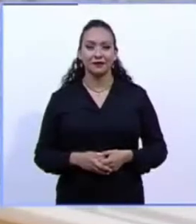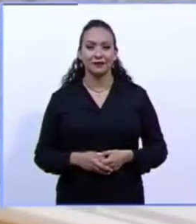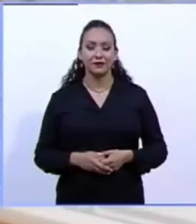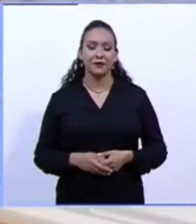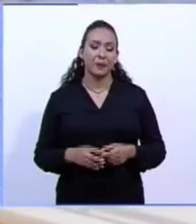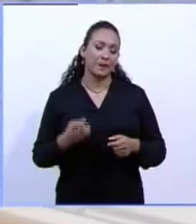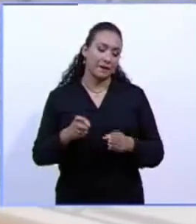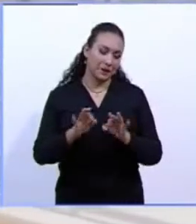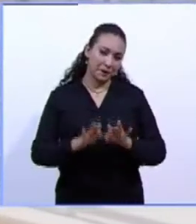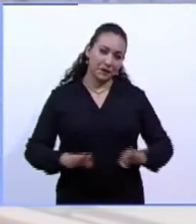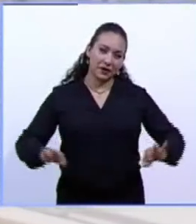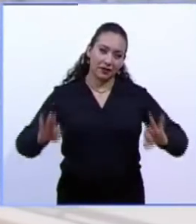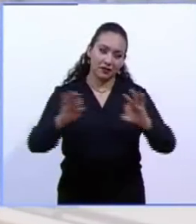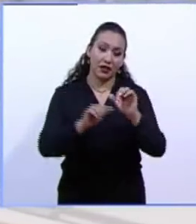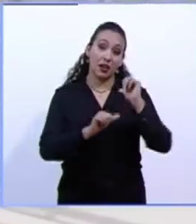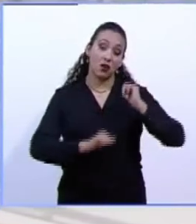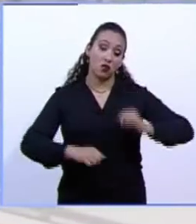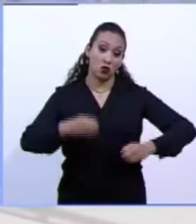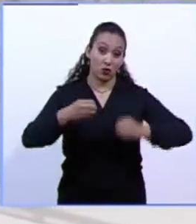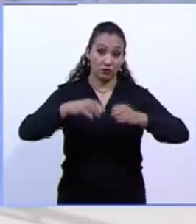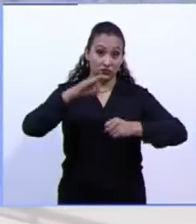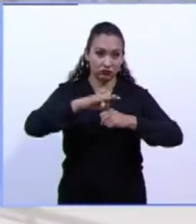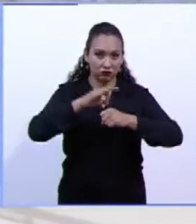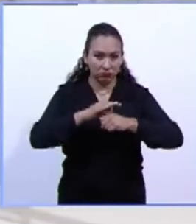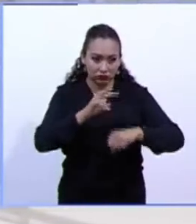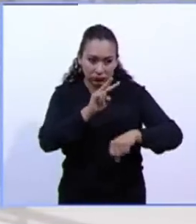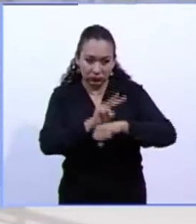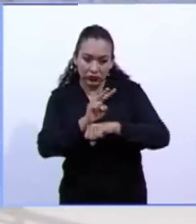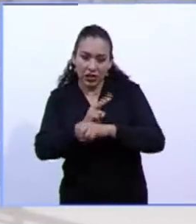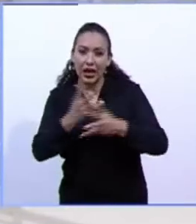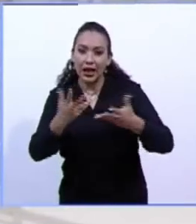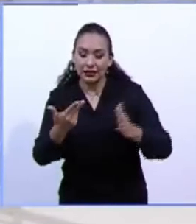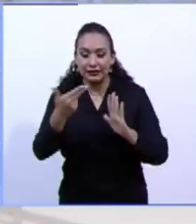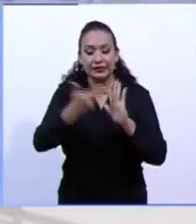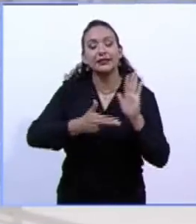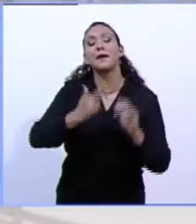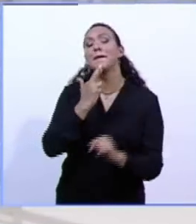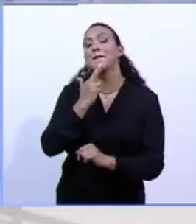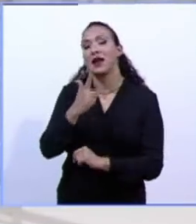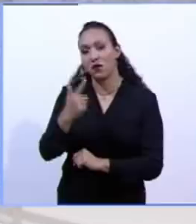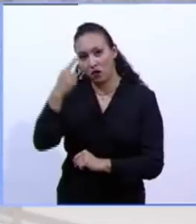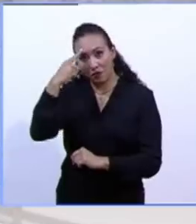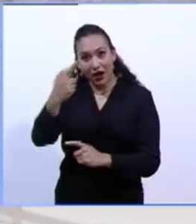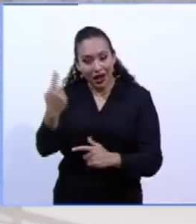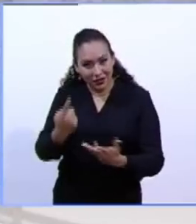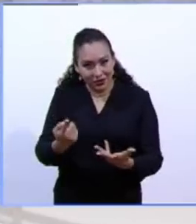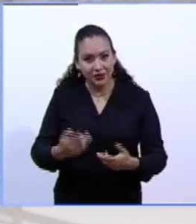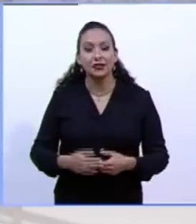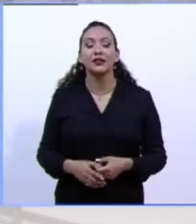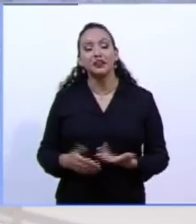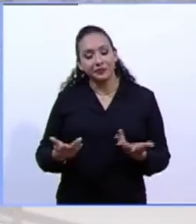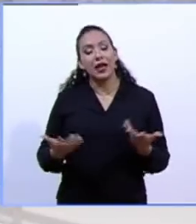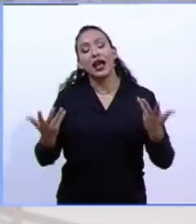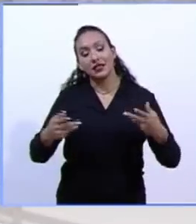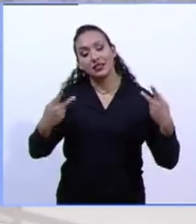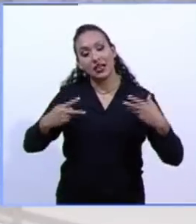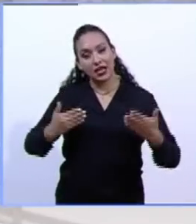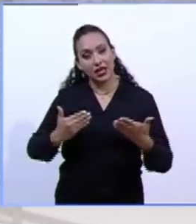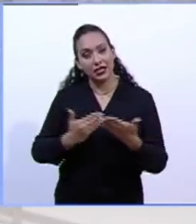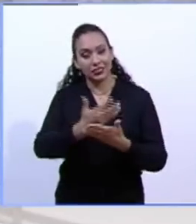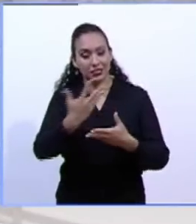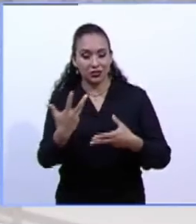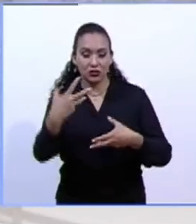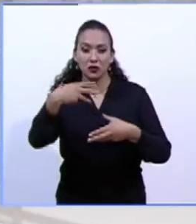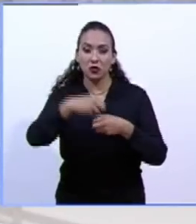Es indispensable que las autoridades electorales construyan más y mejores herramientas que permitan abonar a una ciudadanía más